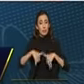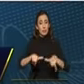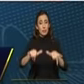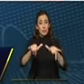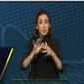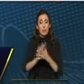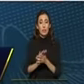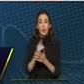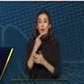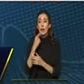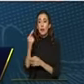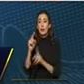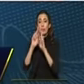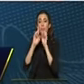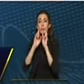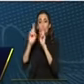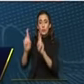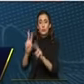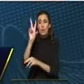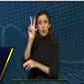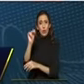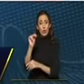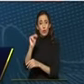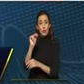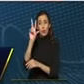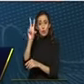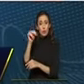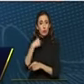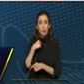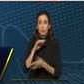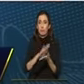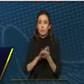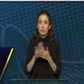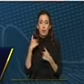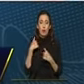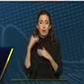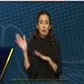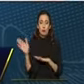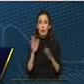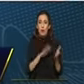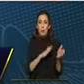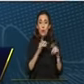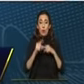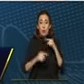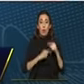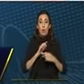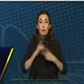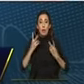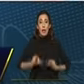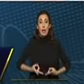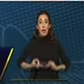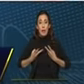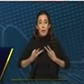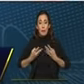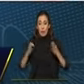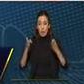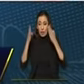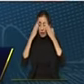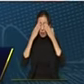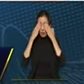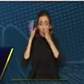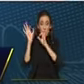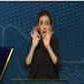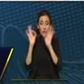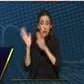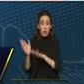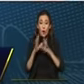Miguel Hernández. No perdono a la muerte enamorada, no perdono a la vida desatenta, no